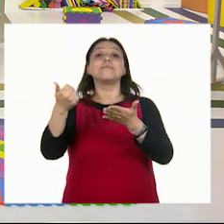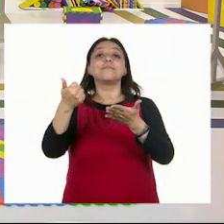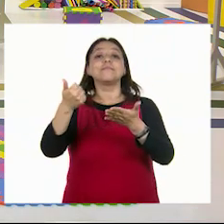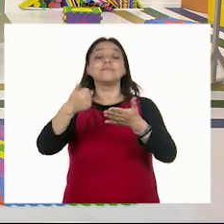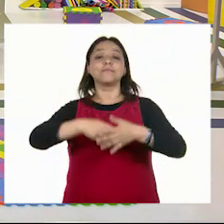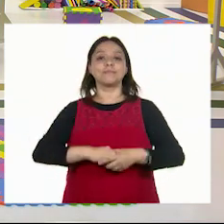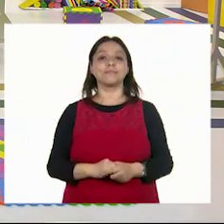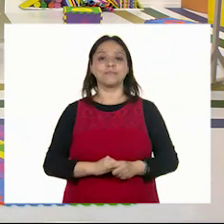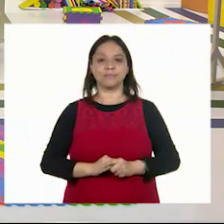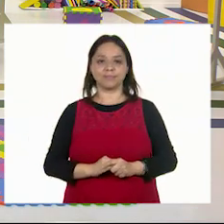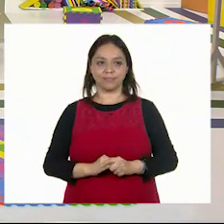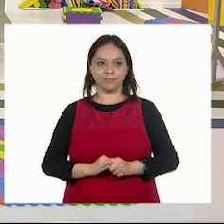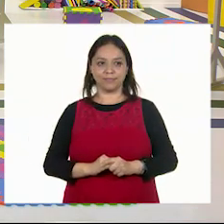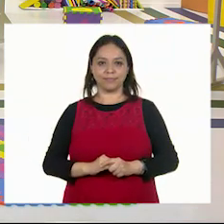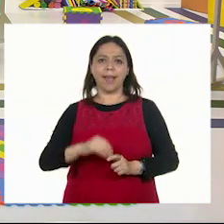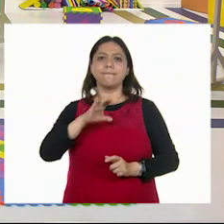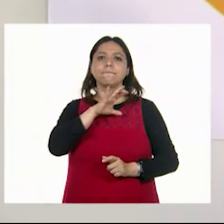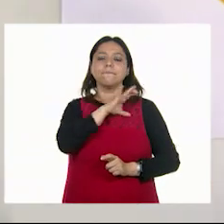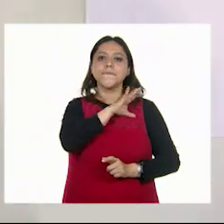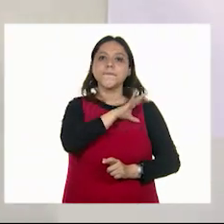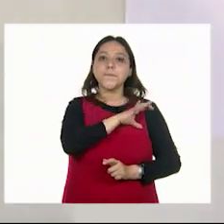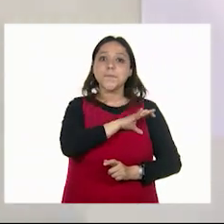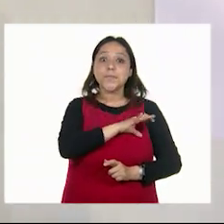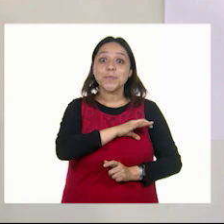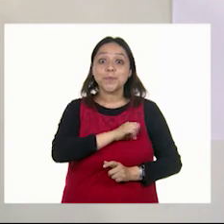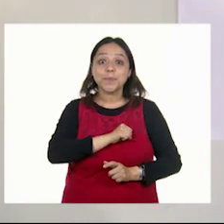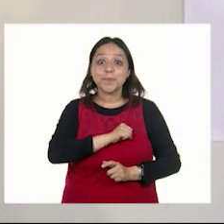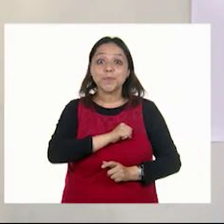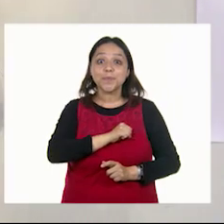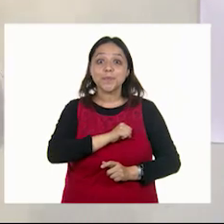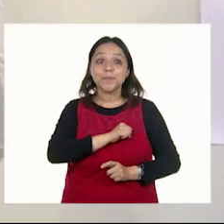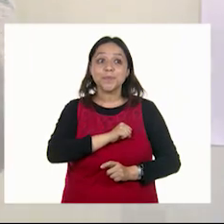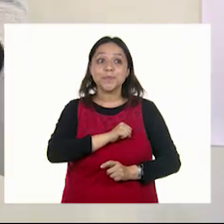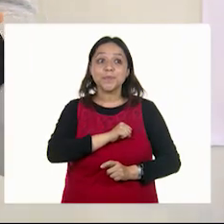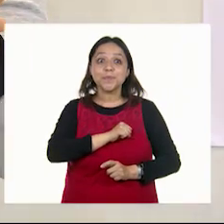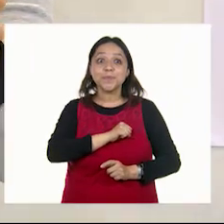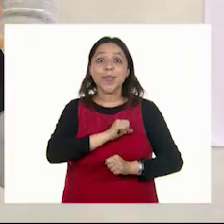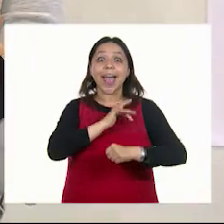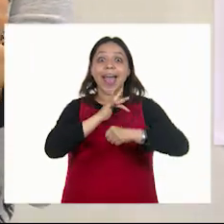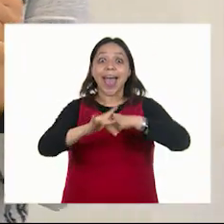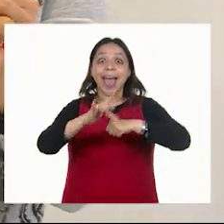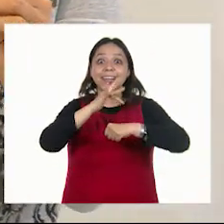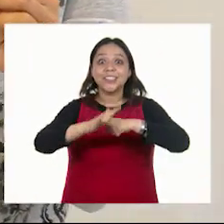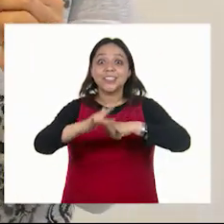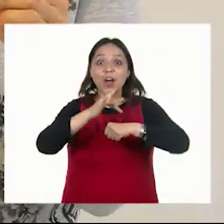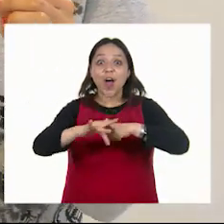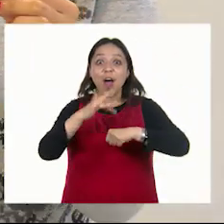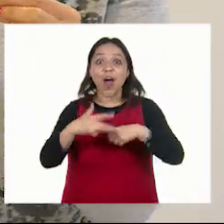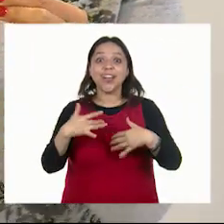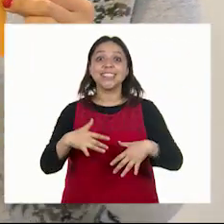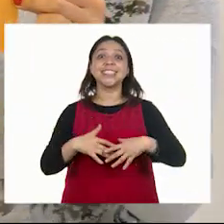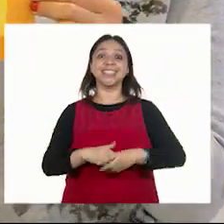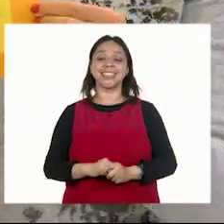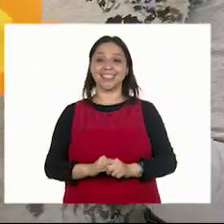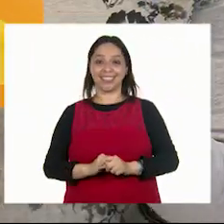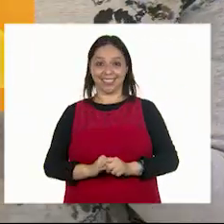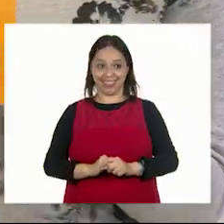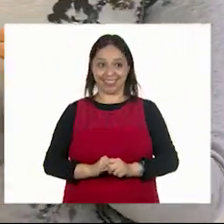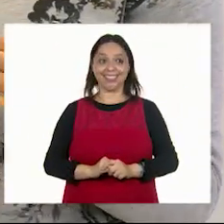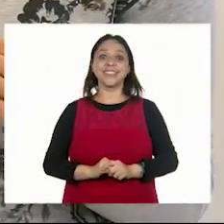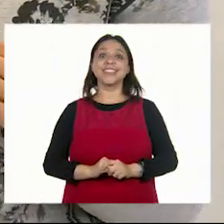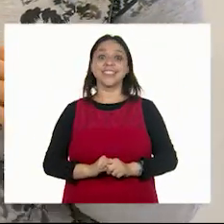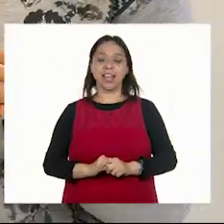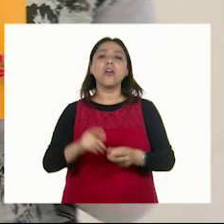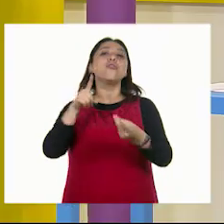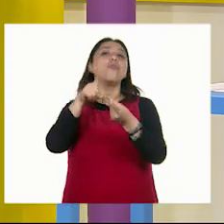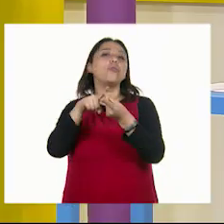¡Ah! Mi favorito. ¡Ah! ¡El queso! El queso lo vamos a... ¿Este dónde va,